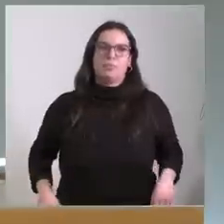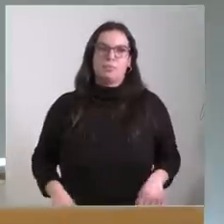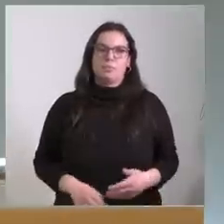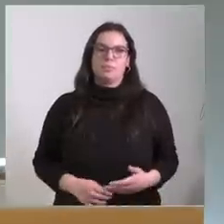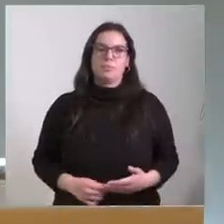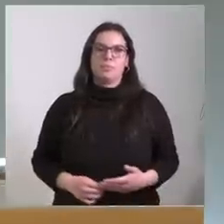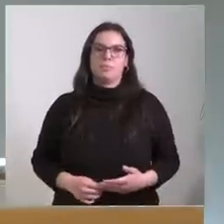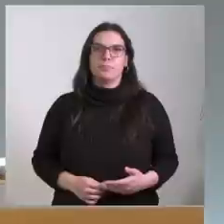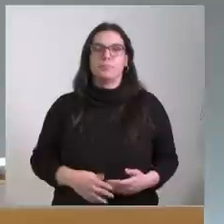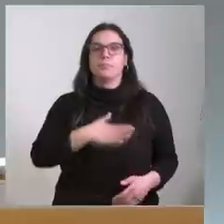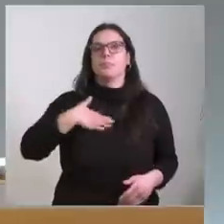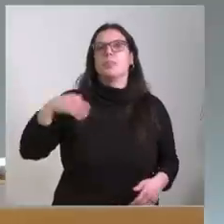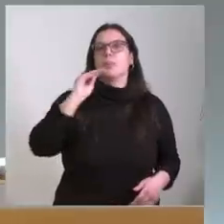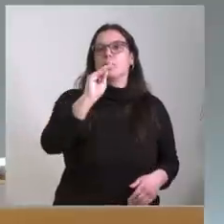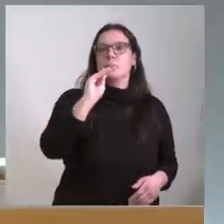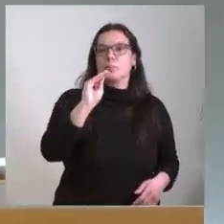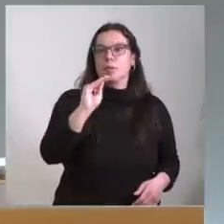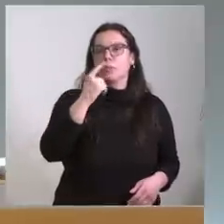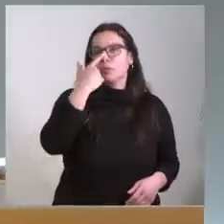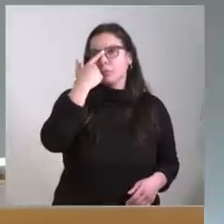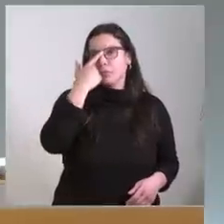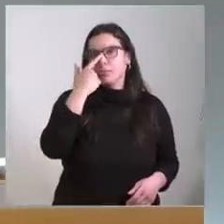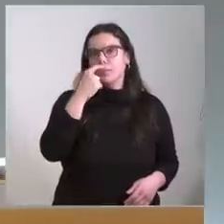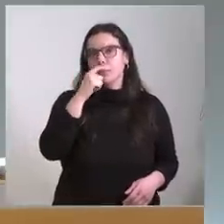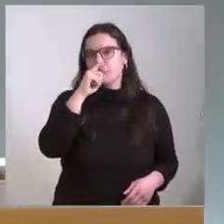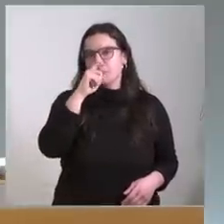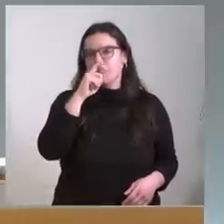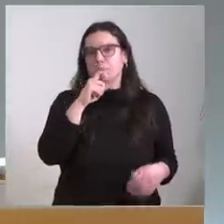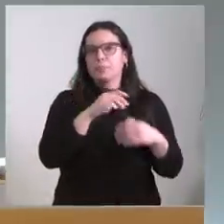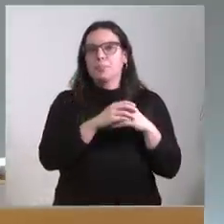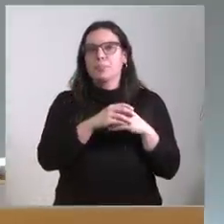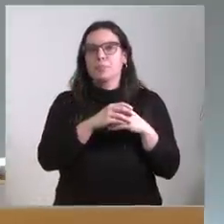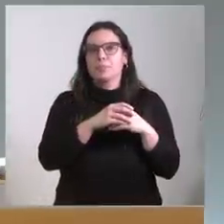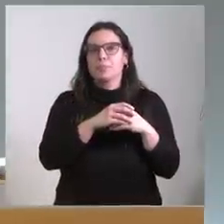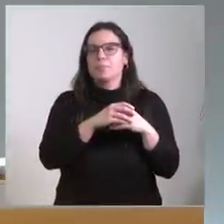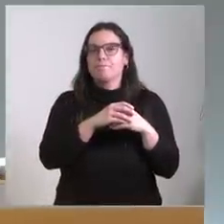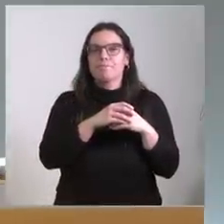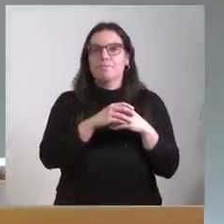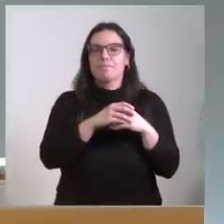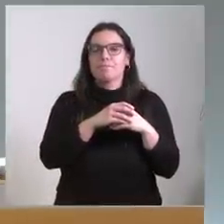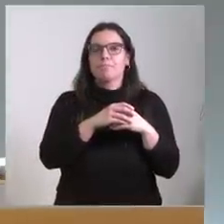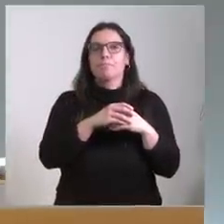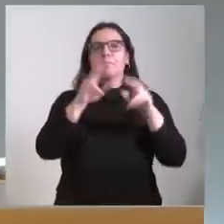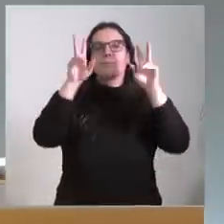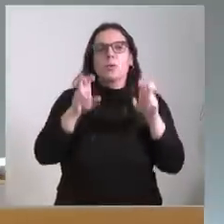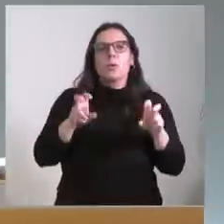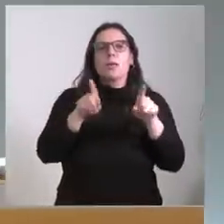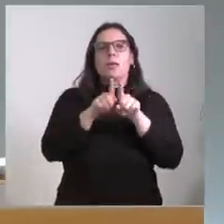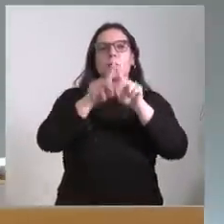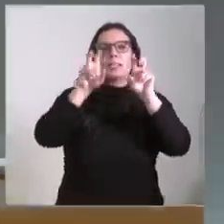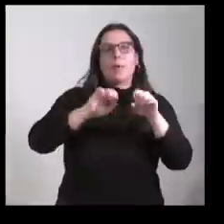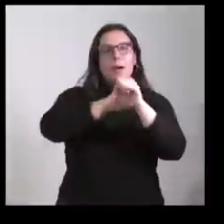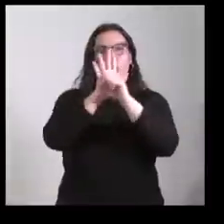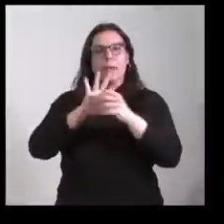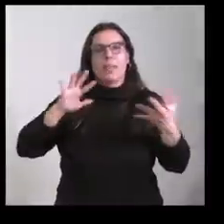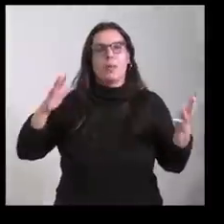yo quería preguntar en un consejo de gobierno con un marchamo tan sanitario si ha habido alguna reflexión o novedad respecto a la evolución de la covid a